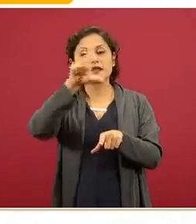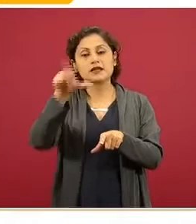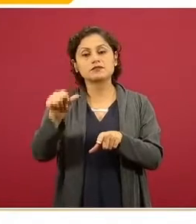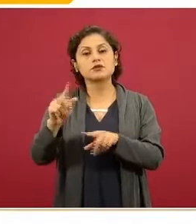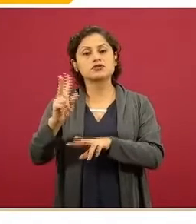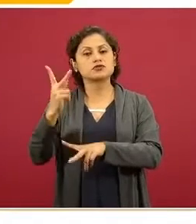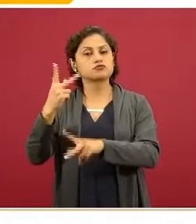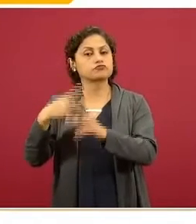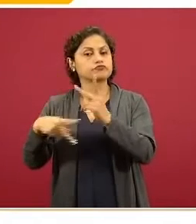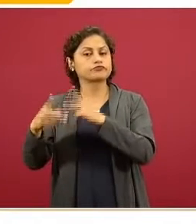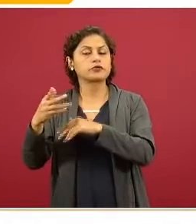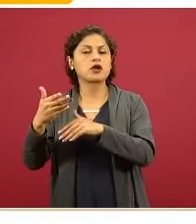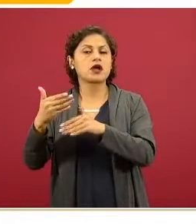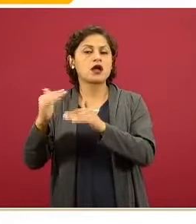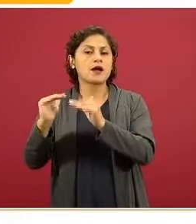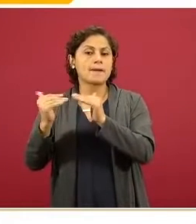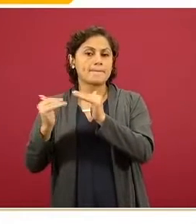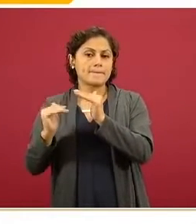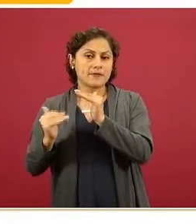continuo, aunque en la última semana